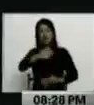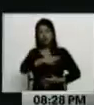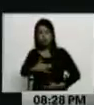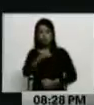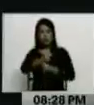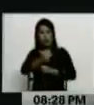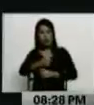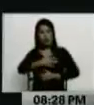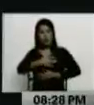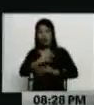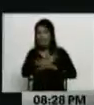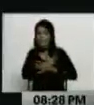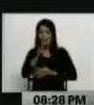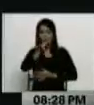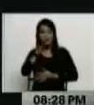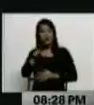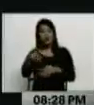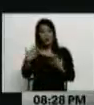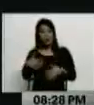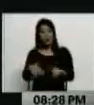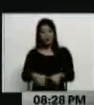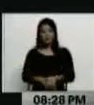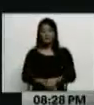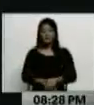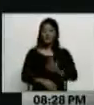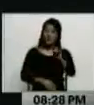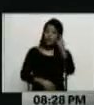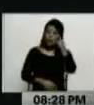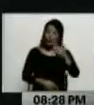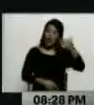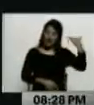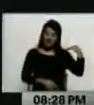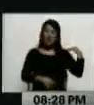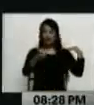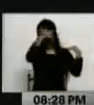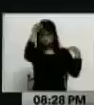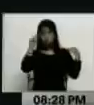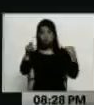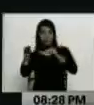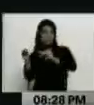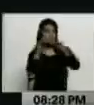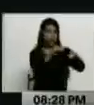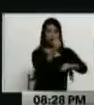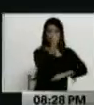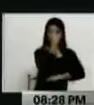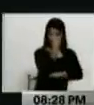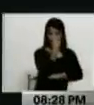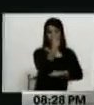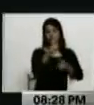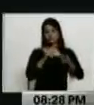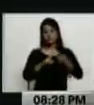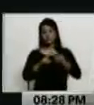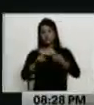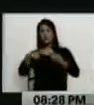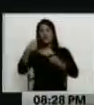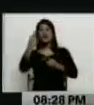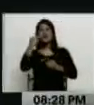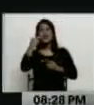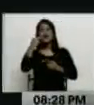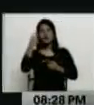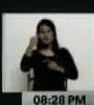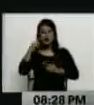patria así decían cuando llevamos a se llama Juana Ramírez y al Negro Primero ahora llevan negro para